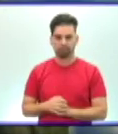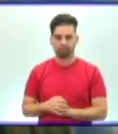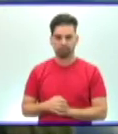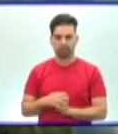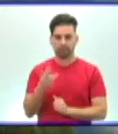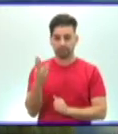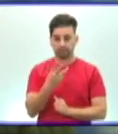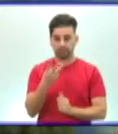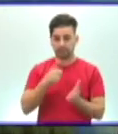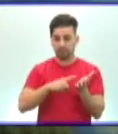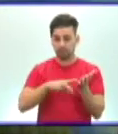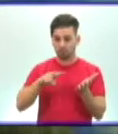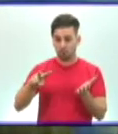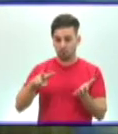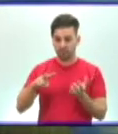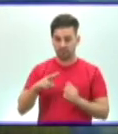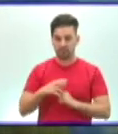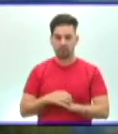climático.